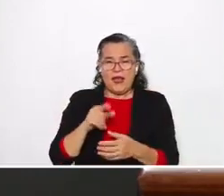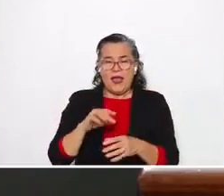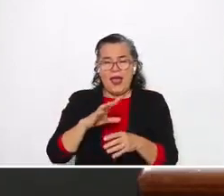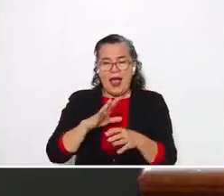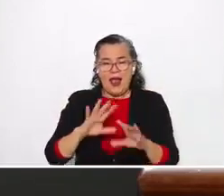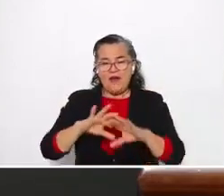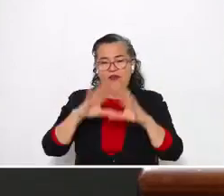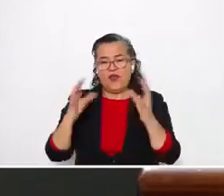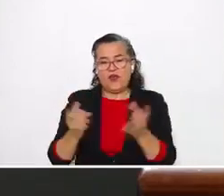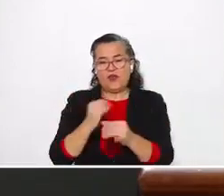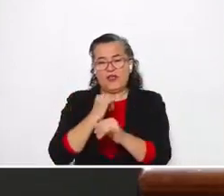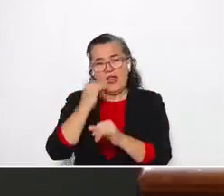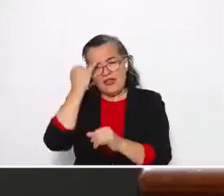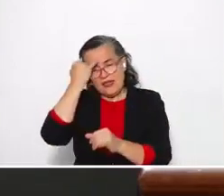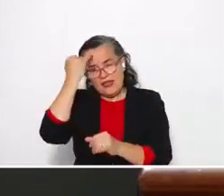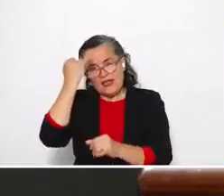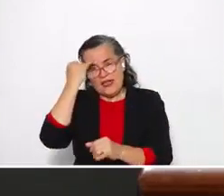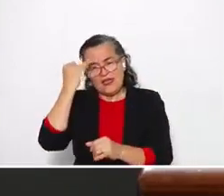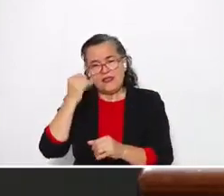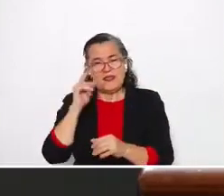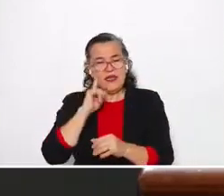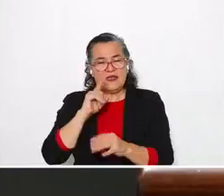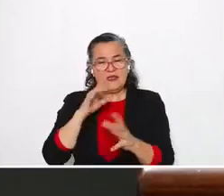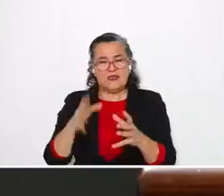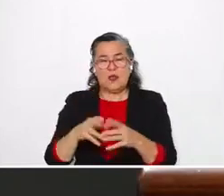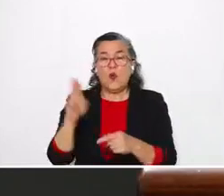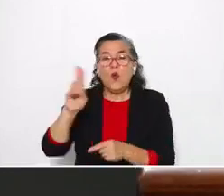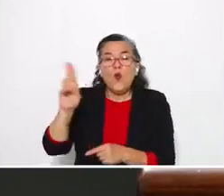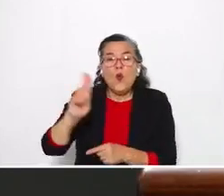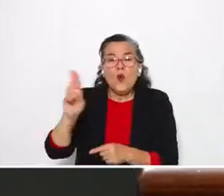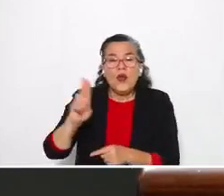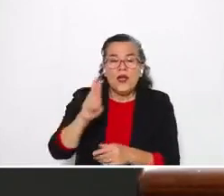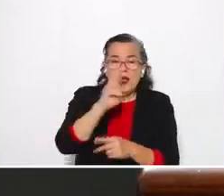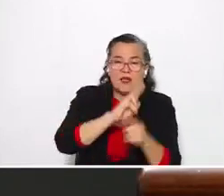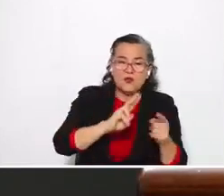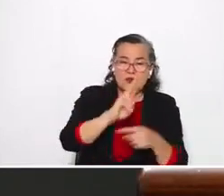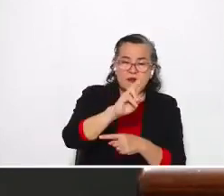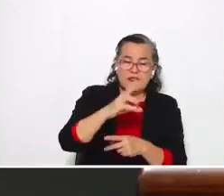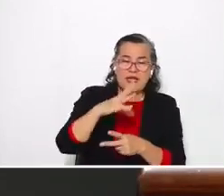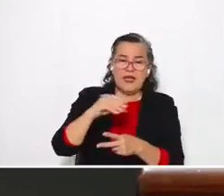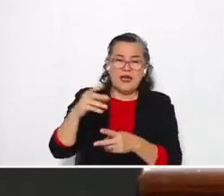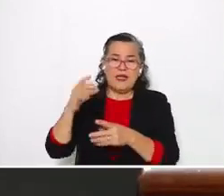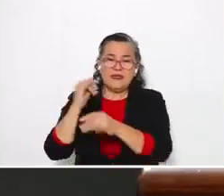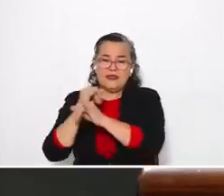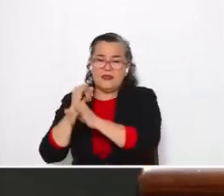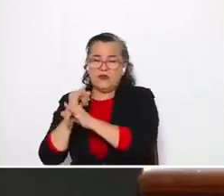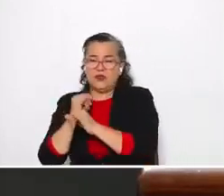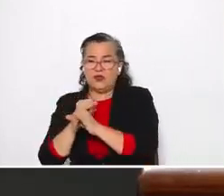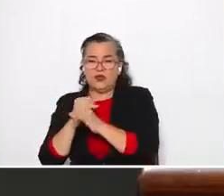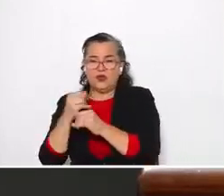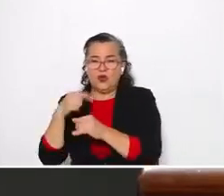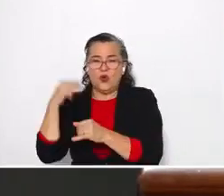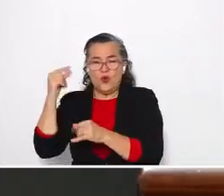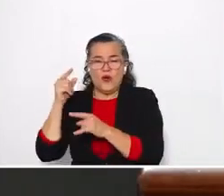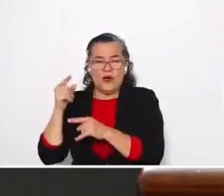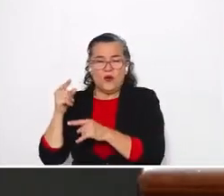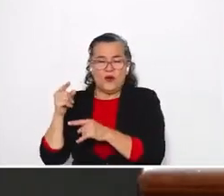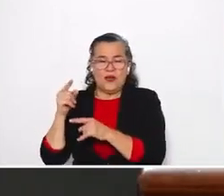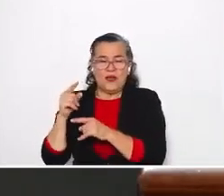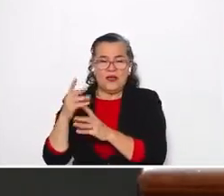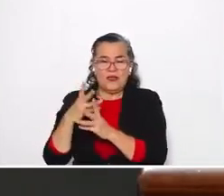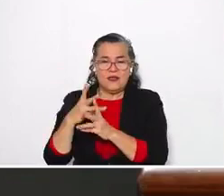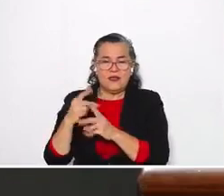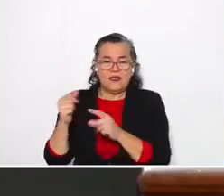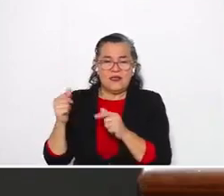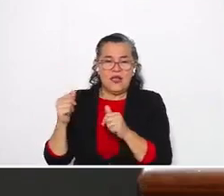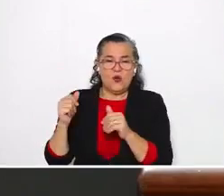artificial, es urgente que las universidades y las instancias gubernamentales correspondientes diluciden